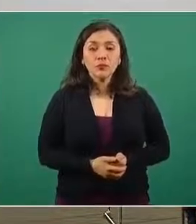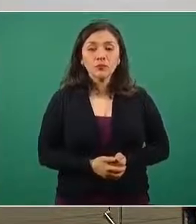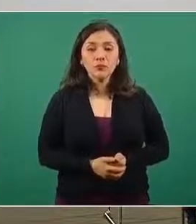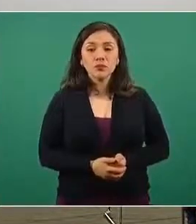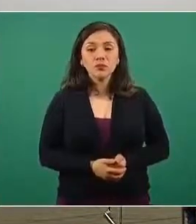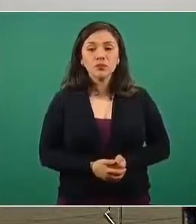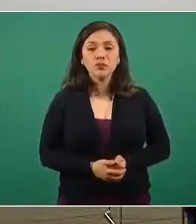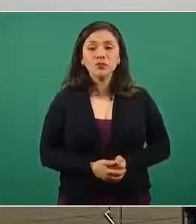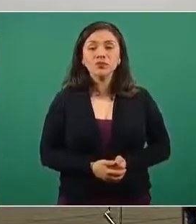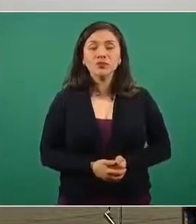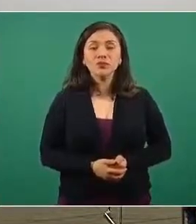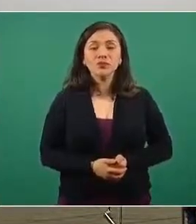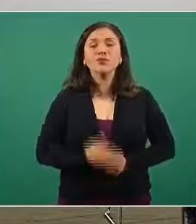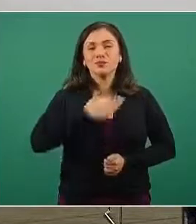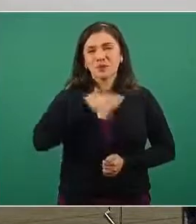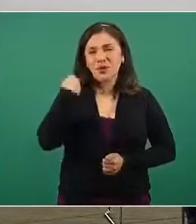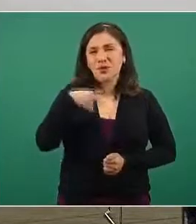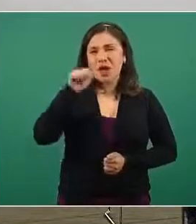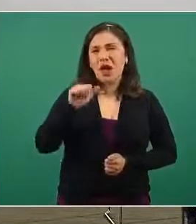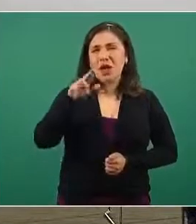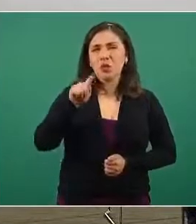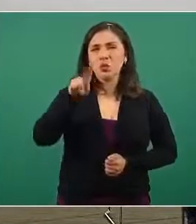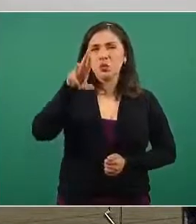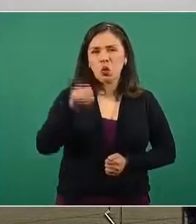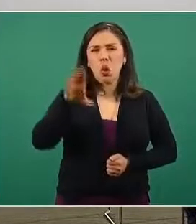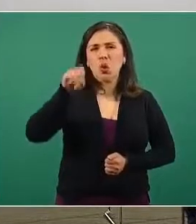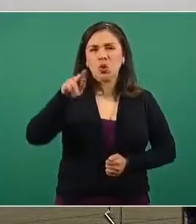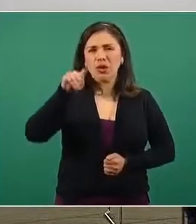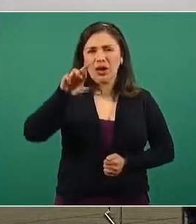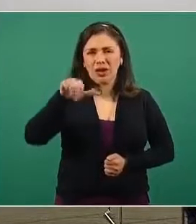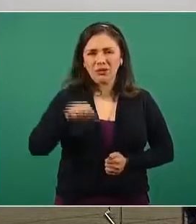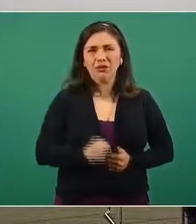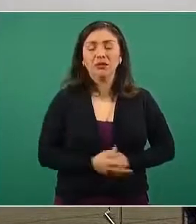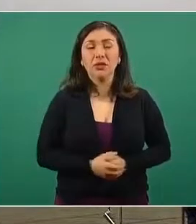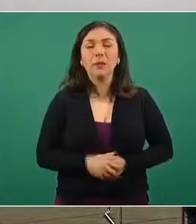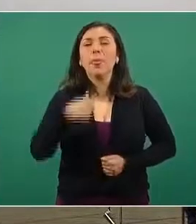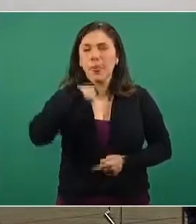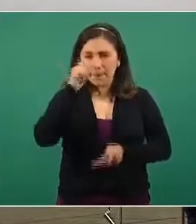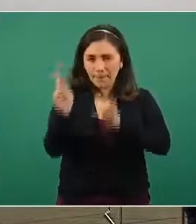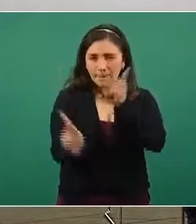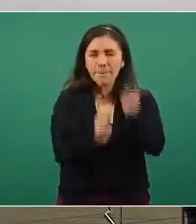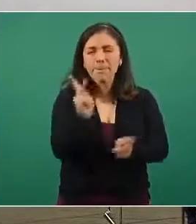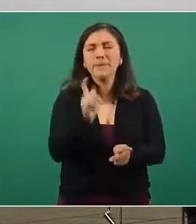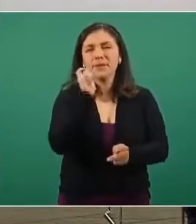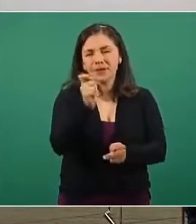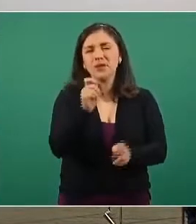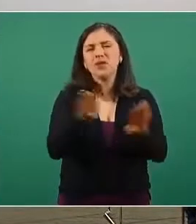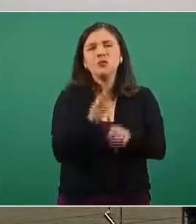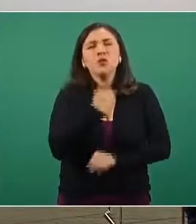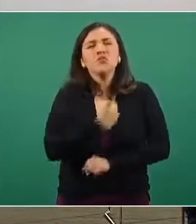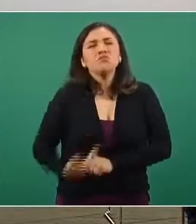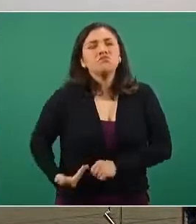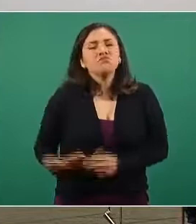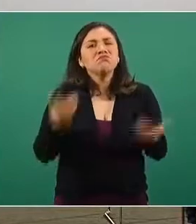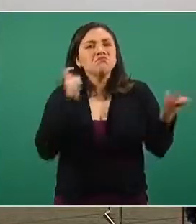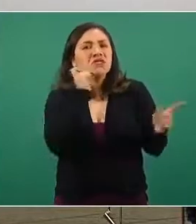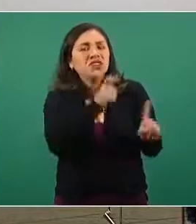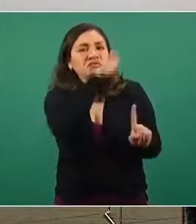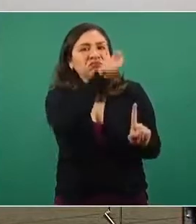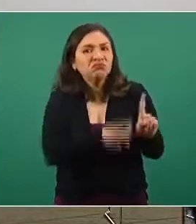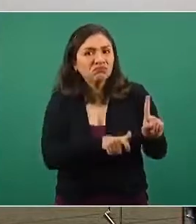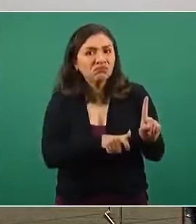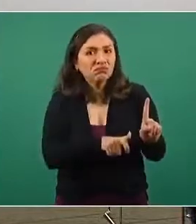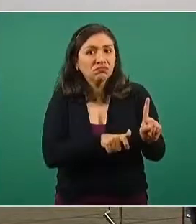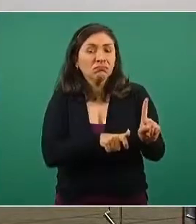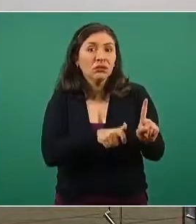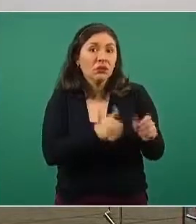adelante. Gracias, buenas noches, Arturo de Pie de Página. Arturo Contreras. Pues bueno, una pregunta era esta, ¿no? Sobre el estado del presidente, si se iba a